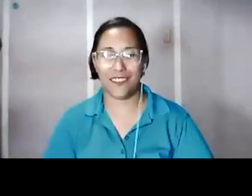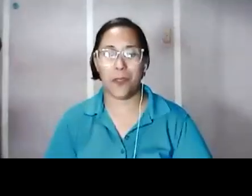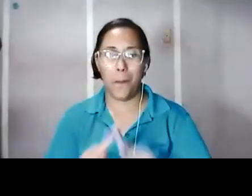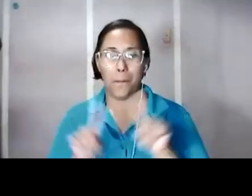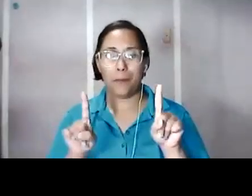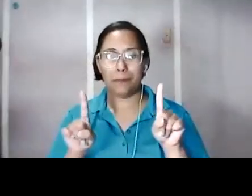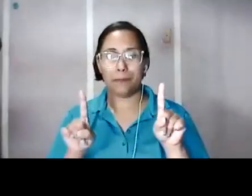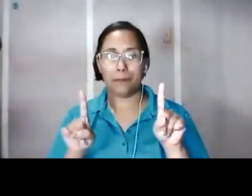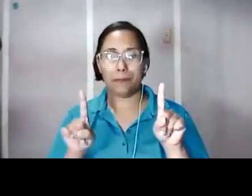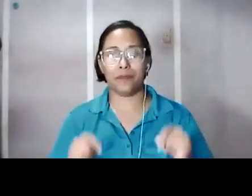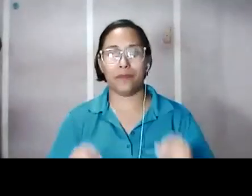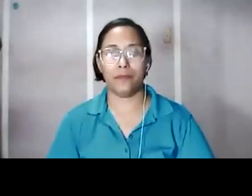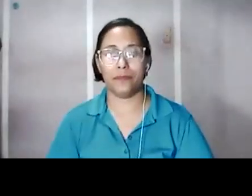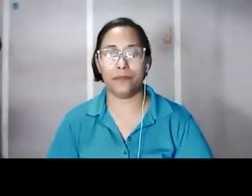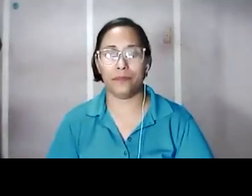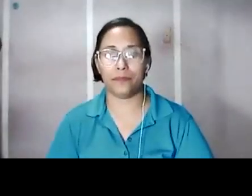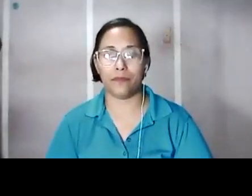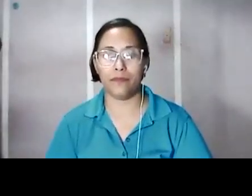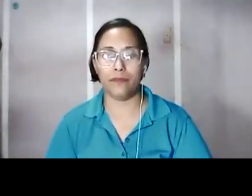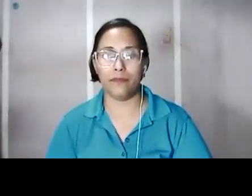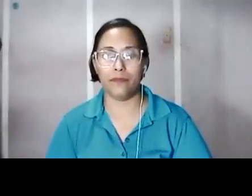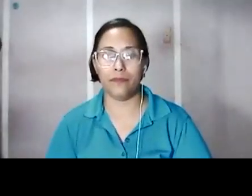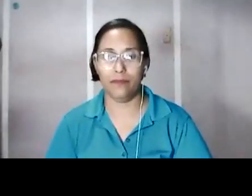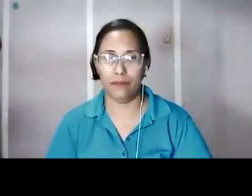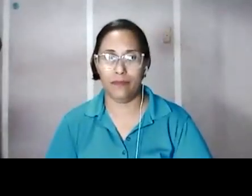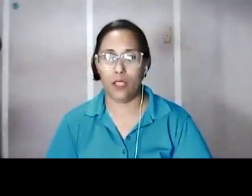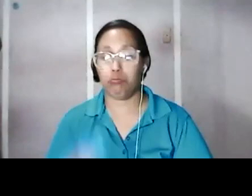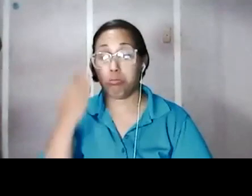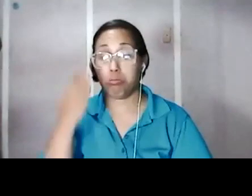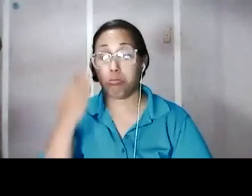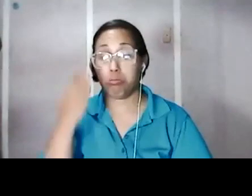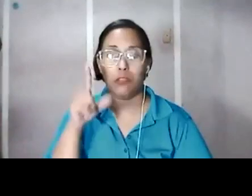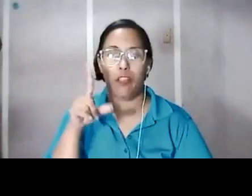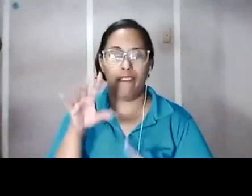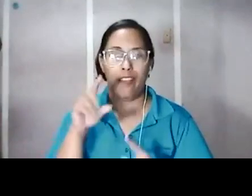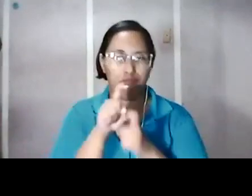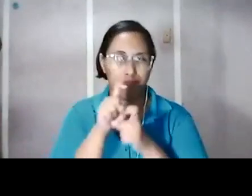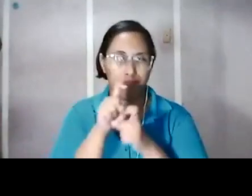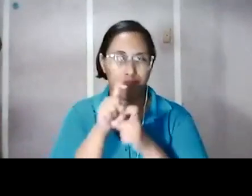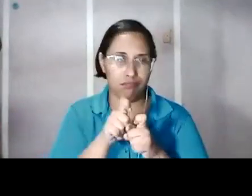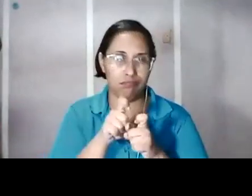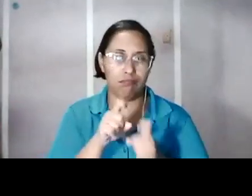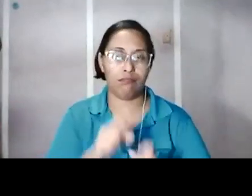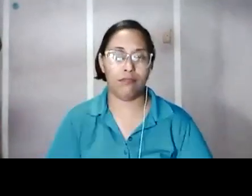pero este, no, no sabía ese detalle,